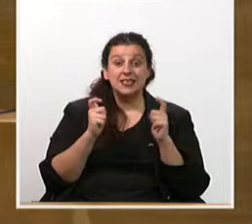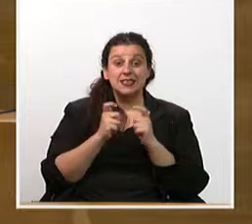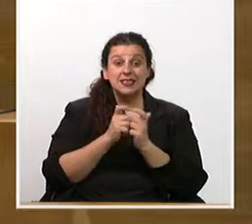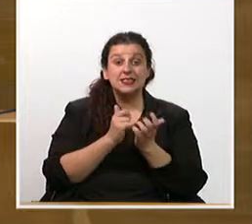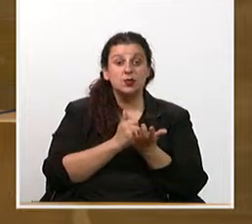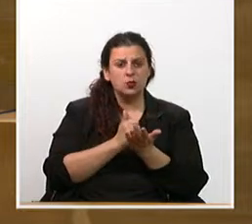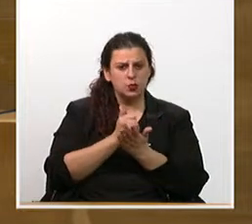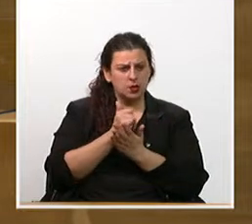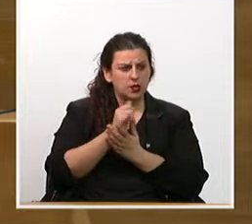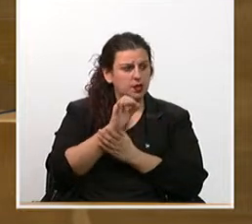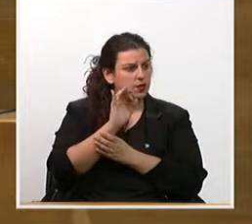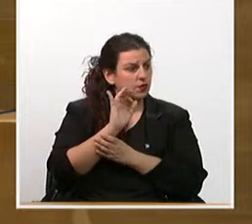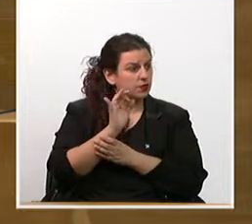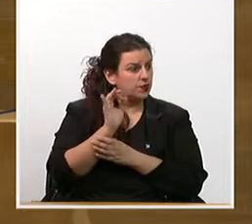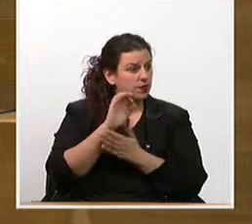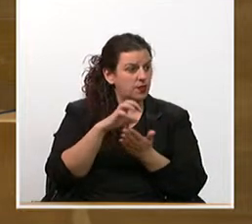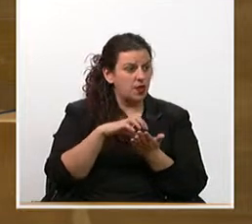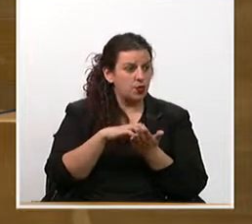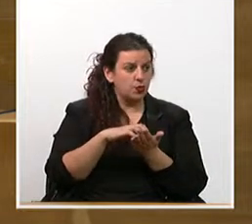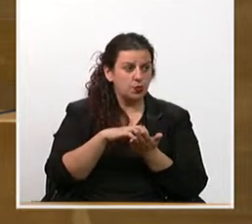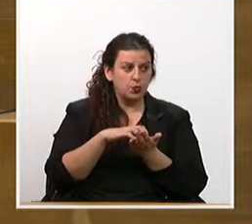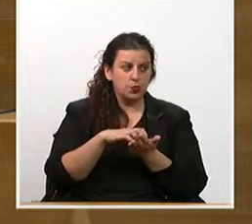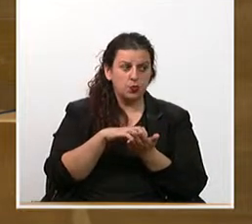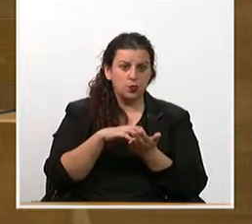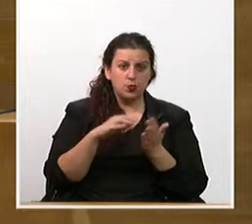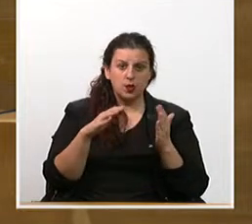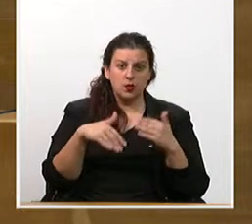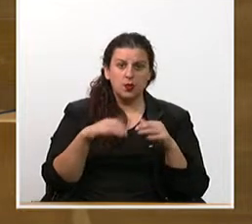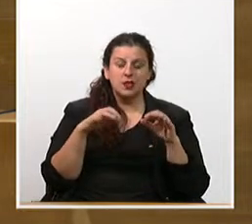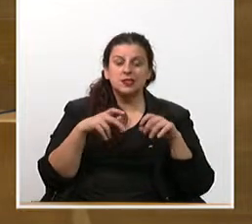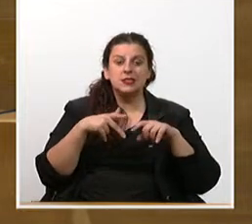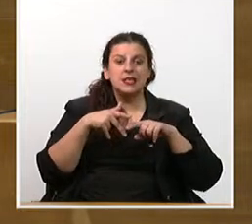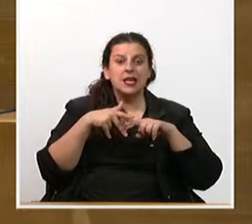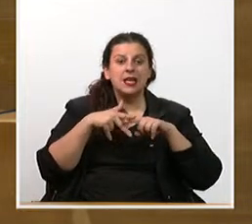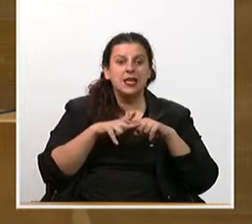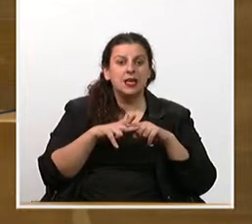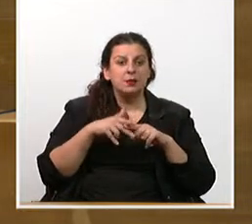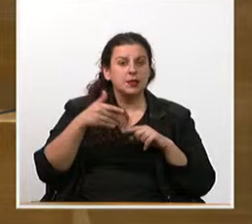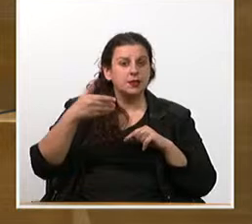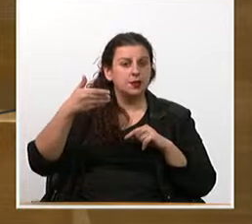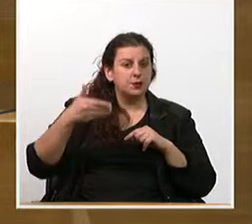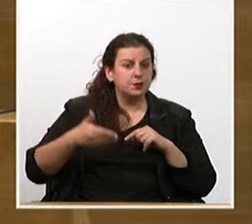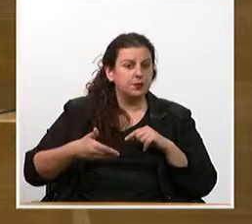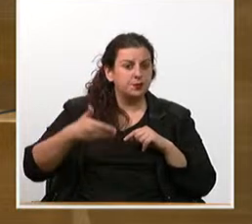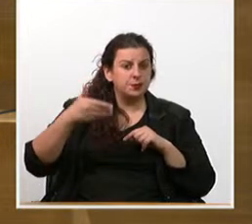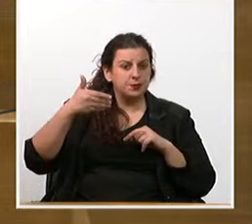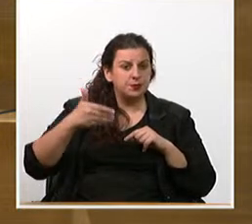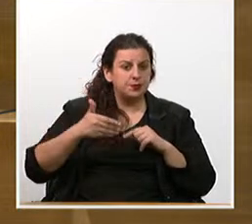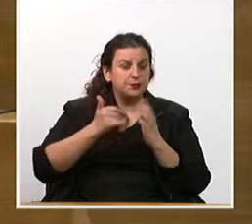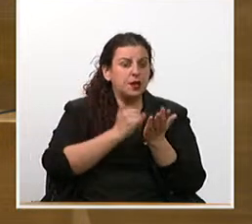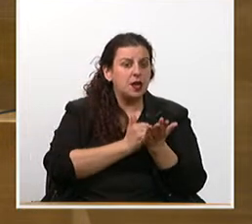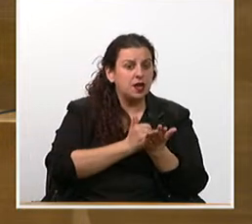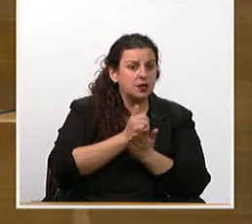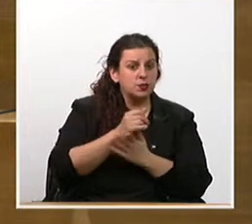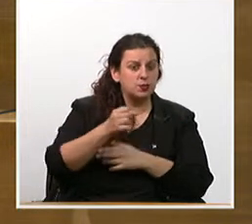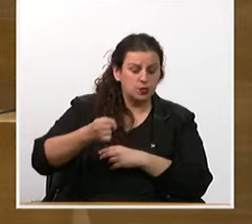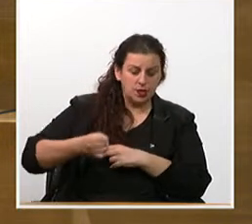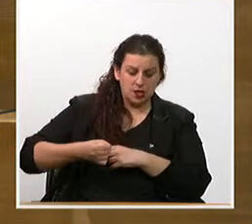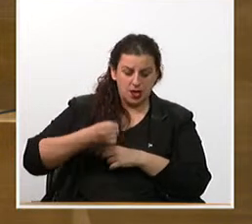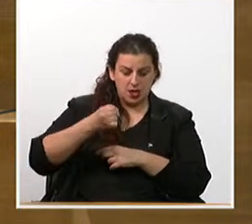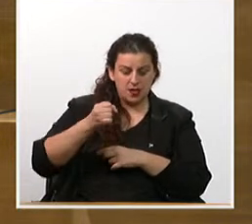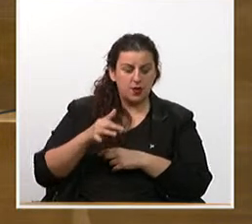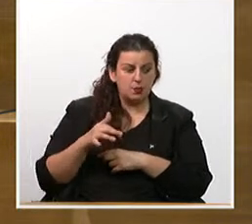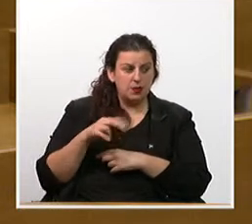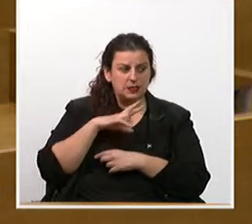efectivamente son sin duda alguna una de las herramientas más importantes de las que disponen los agricultores y ganaderos a la vez que una de las más